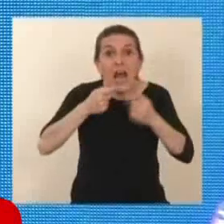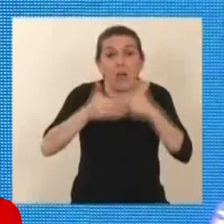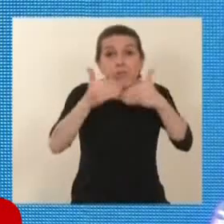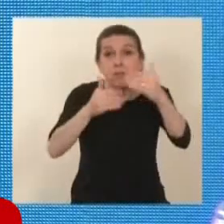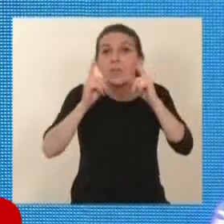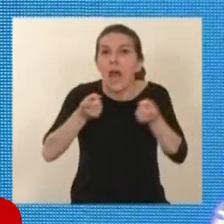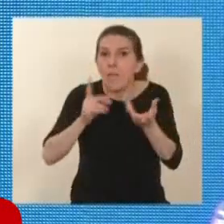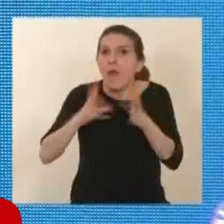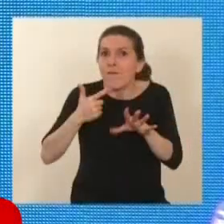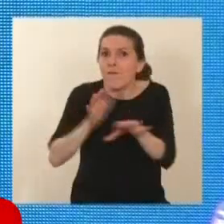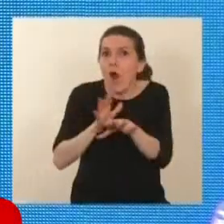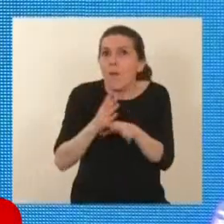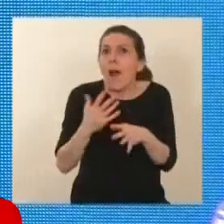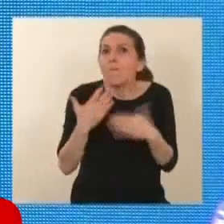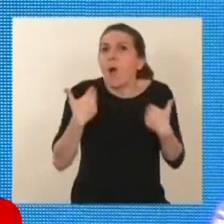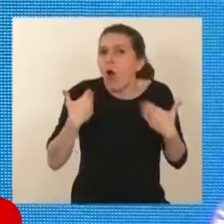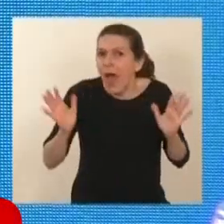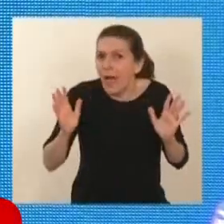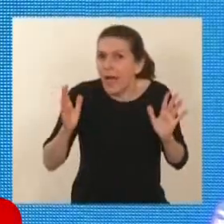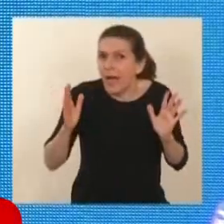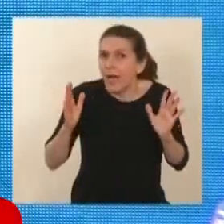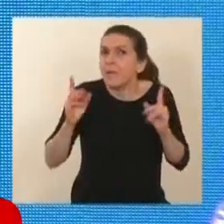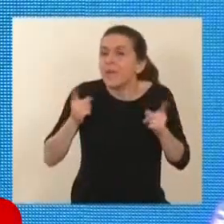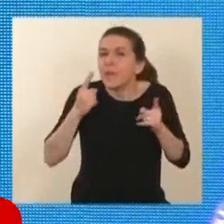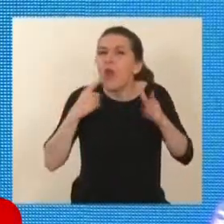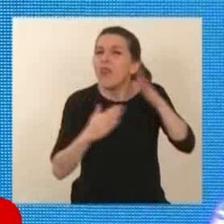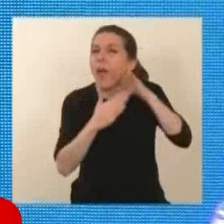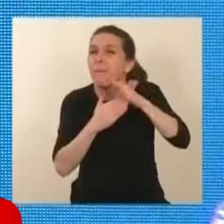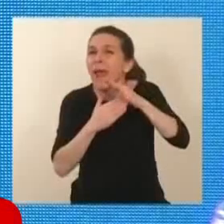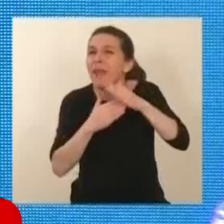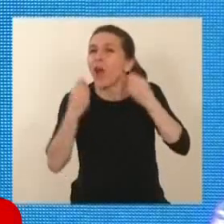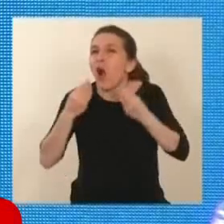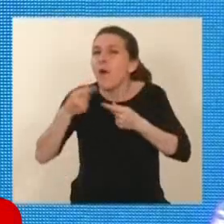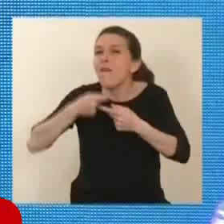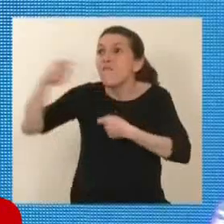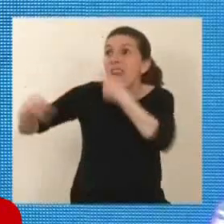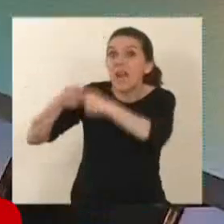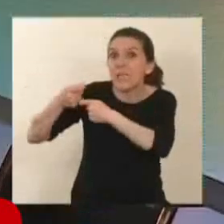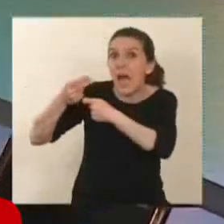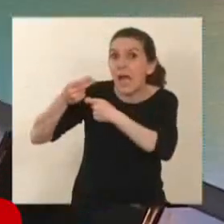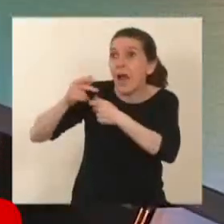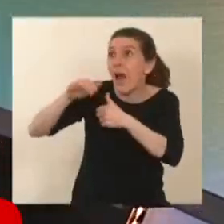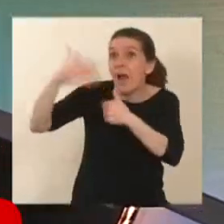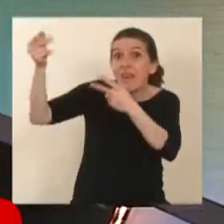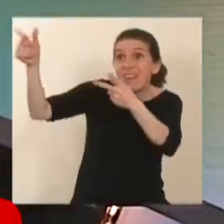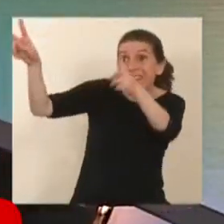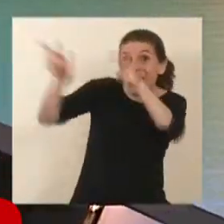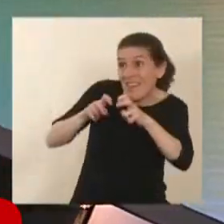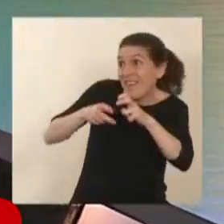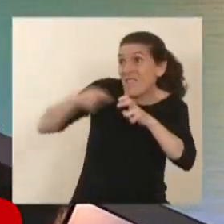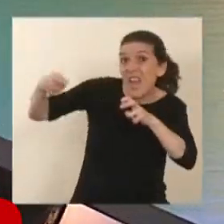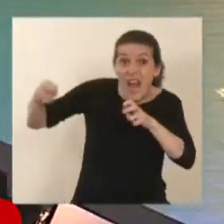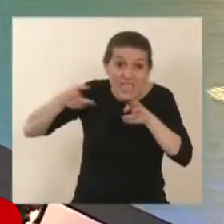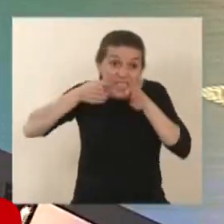suficientemente contenido en función de cuál es la capacidad de financiar lo que tenemos. Esa ley va a mostrar